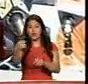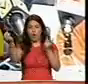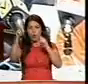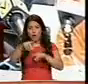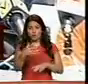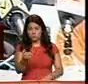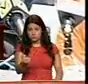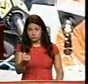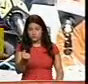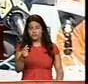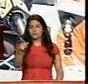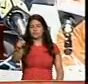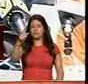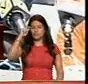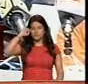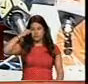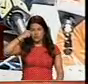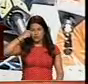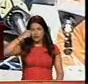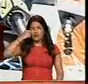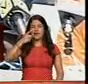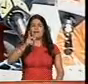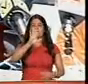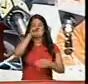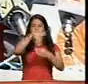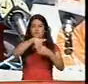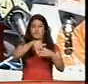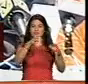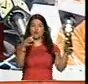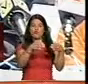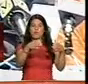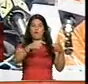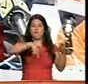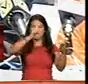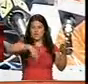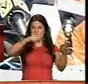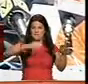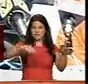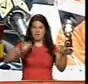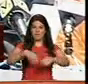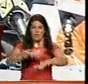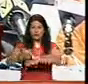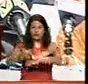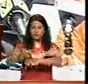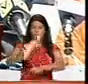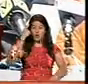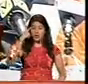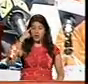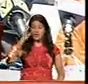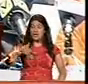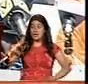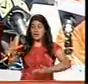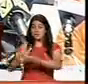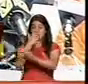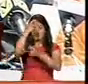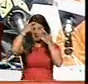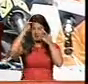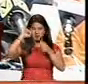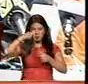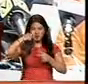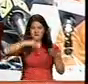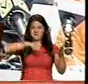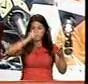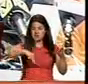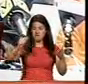referéndum que pretendió ser revocatorio convocado por las firmas de la ciudadanía y bueno fue ratificatorio